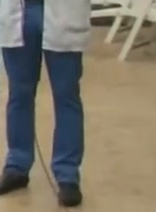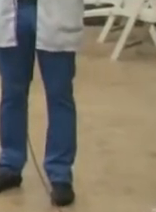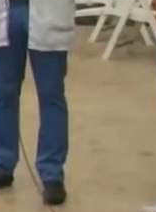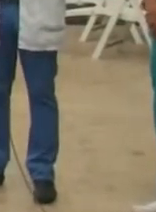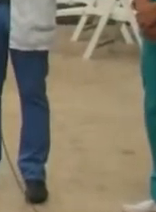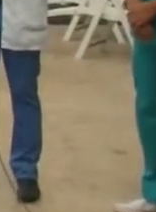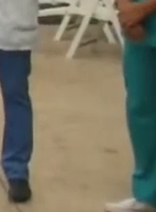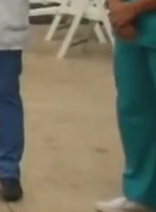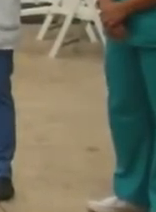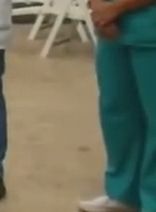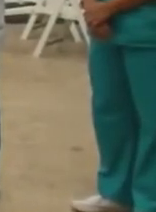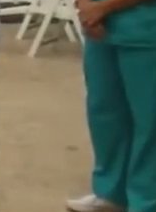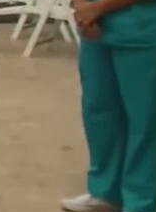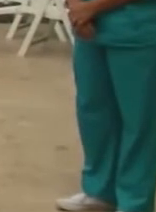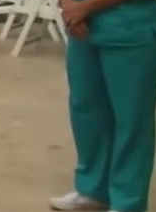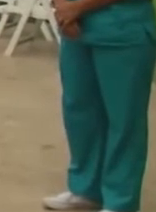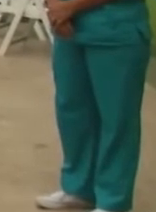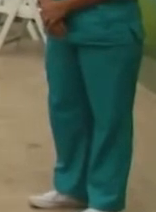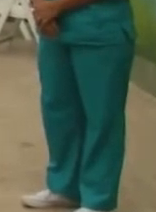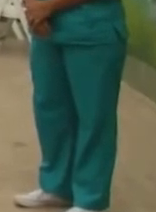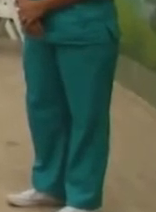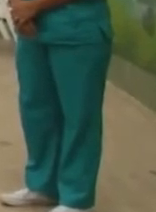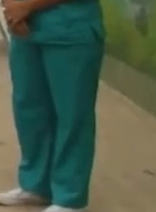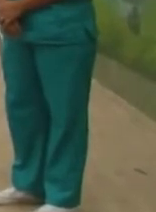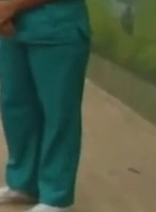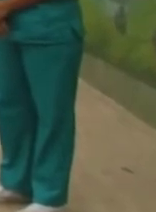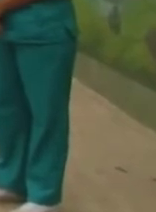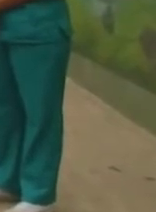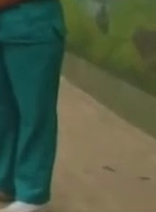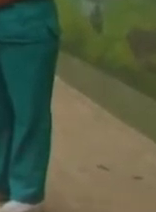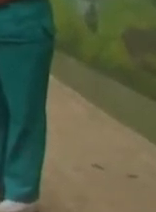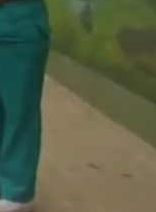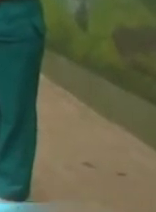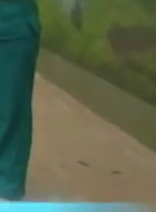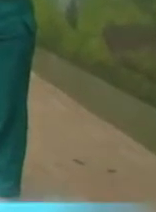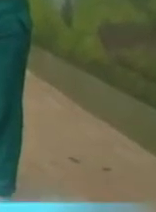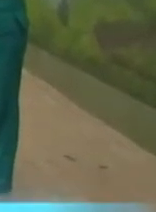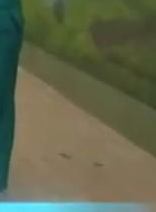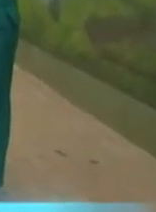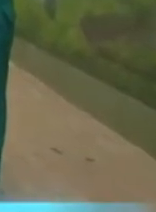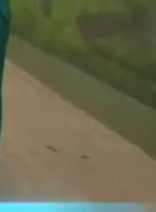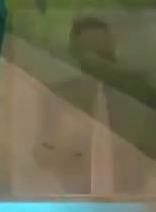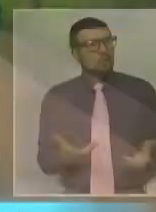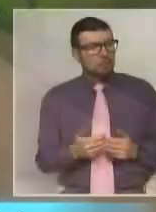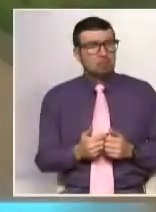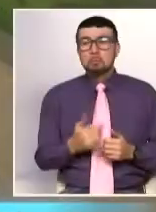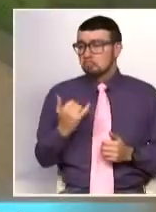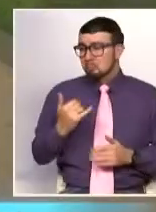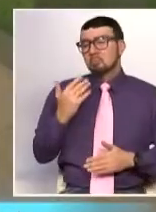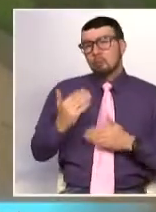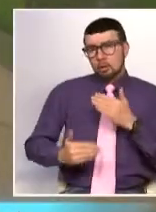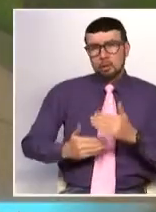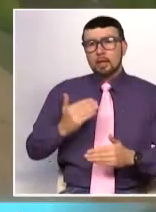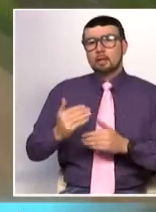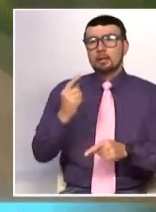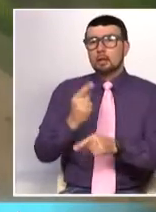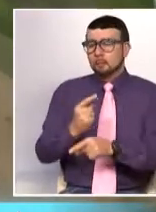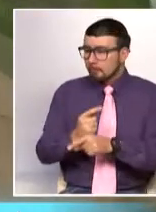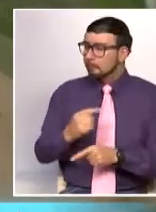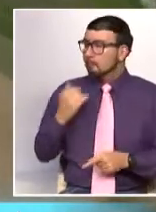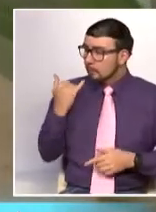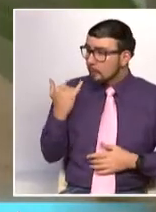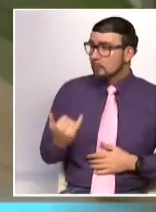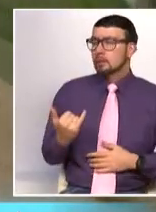mi salud desde la desintoxicación sin muchos procesos de la enfermedad son el resultado de la intoxicación